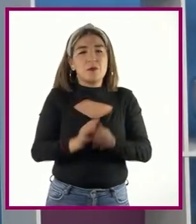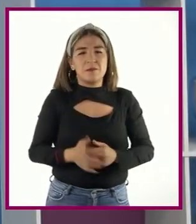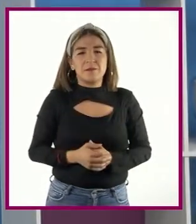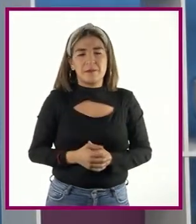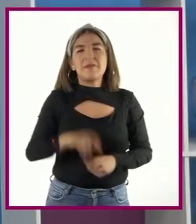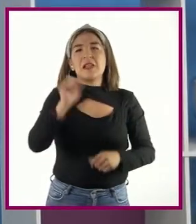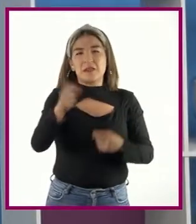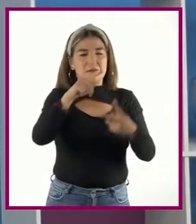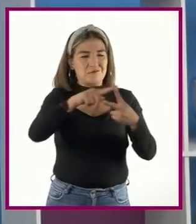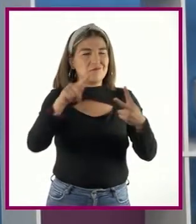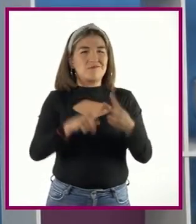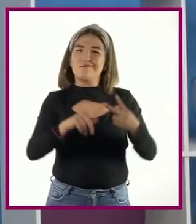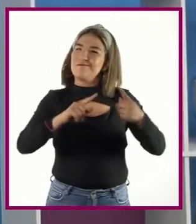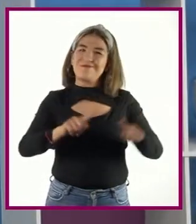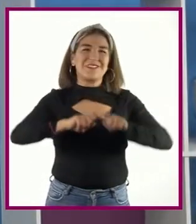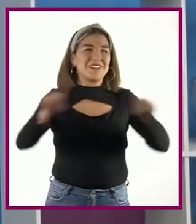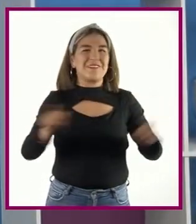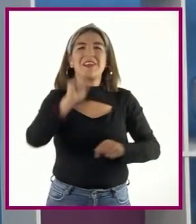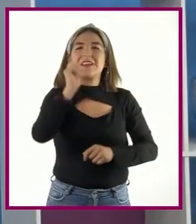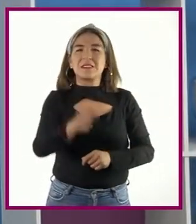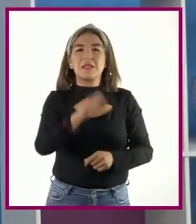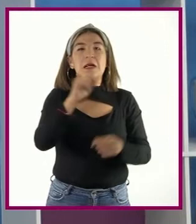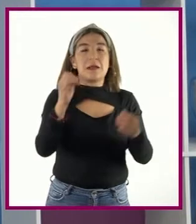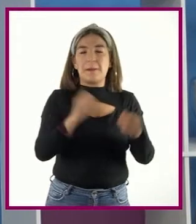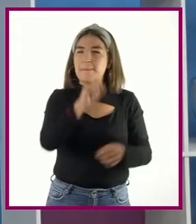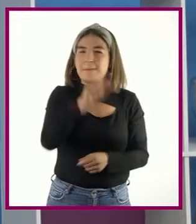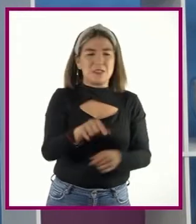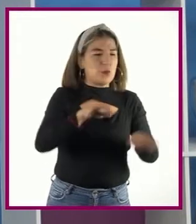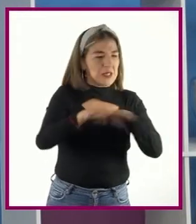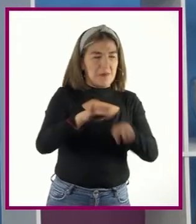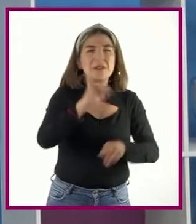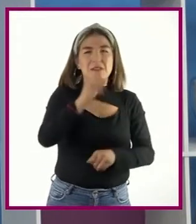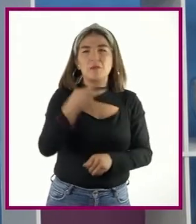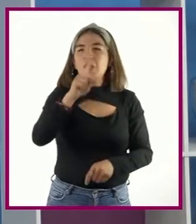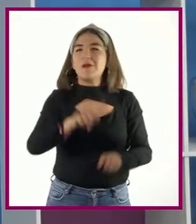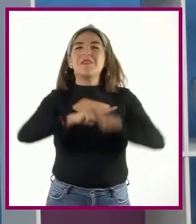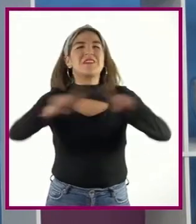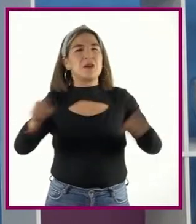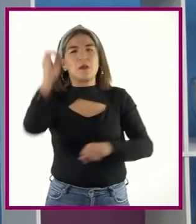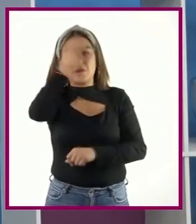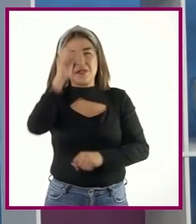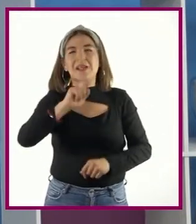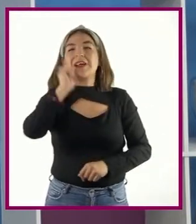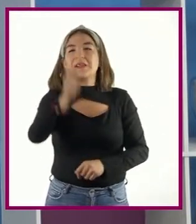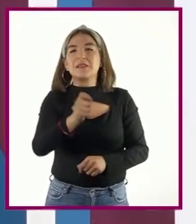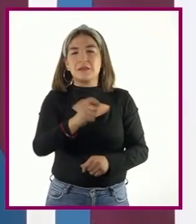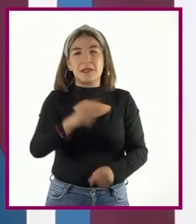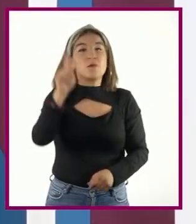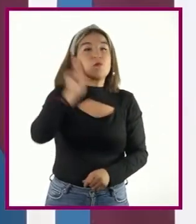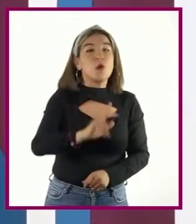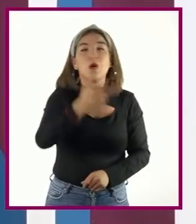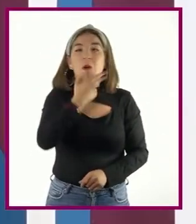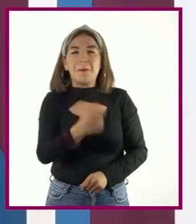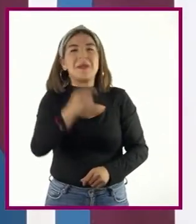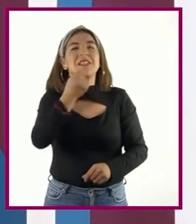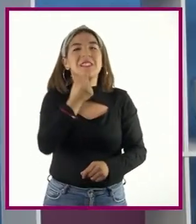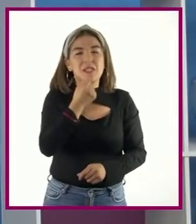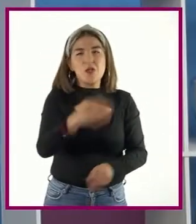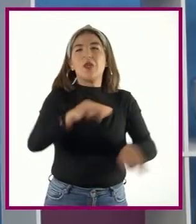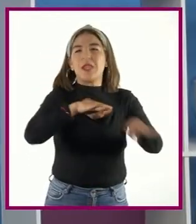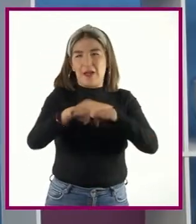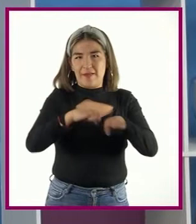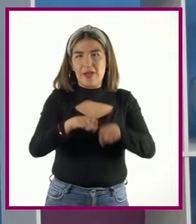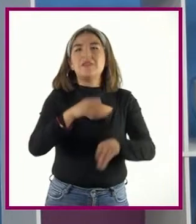Son posturas y visiones contrarias sobre la misma circunstancia. Partamos del hecho de que niñas y niños trabajan. El concepto de